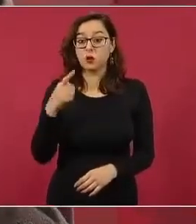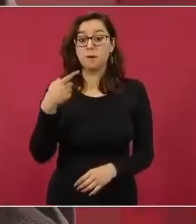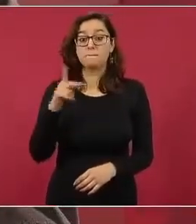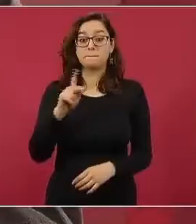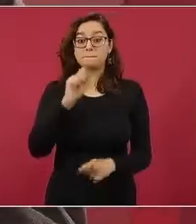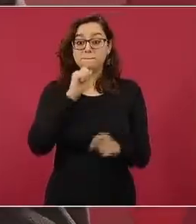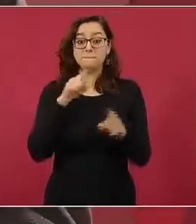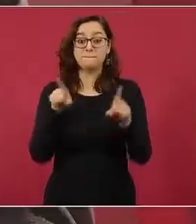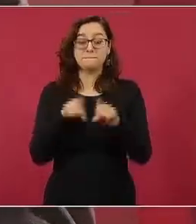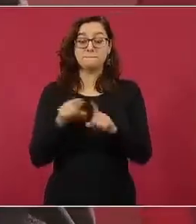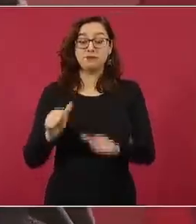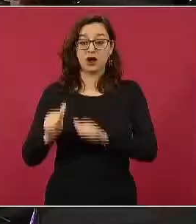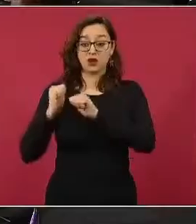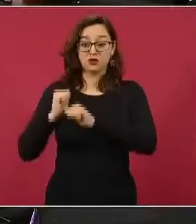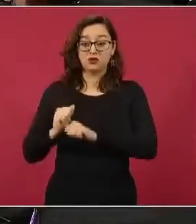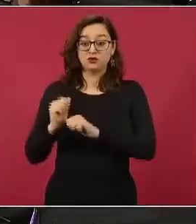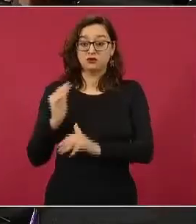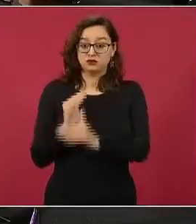pues están